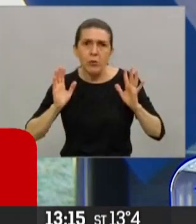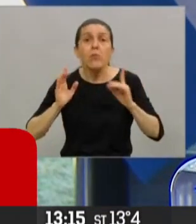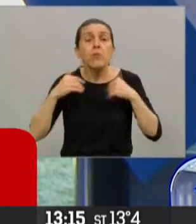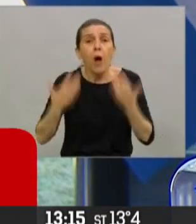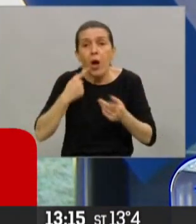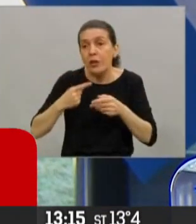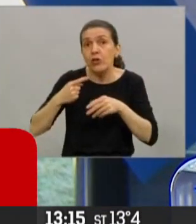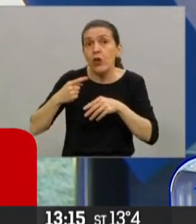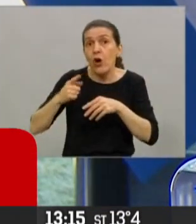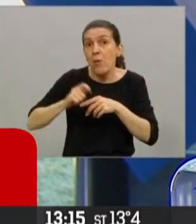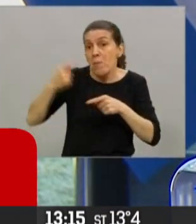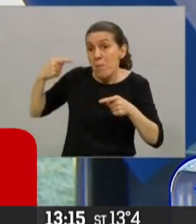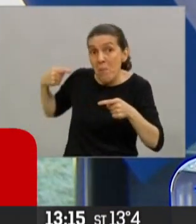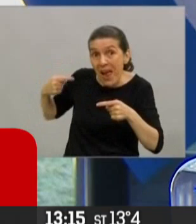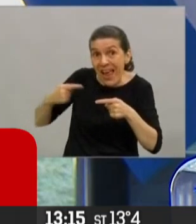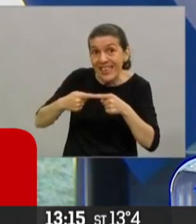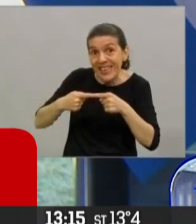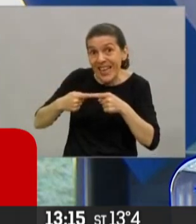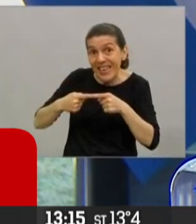tiempo la